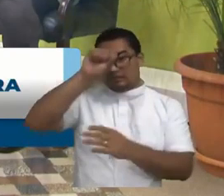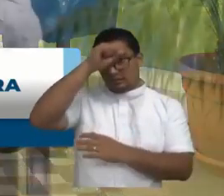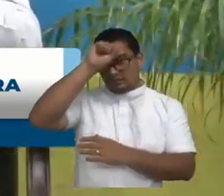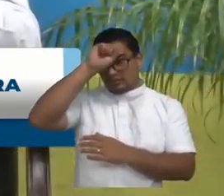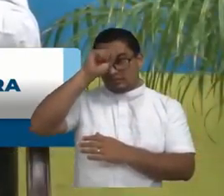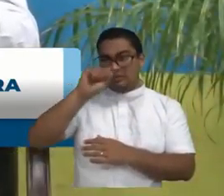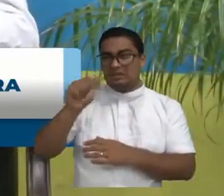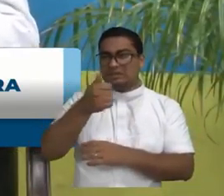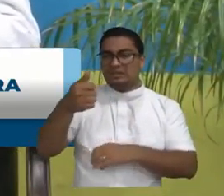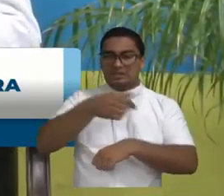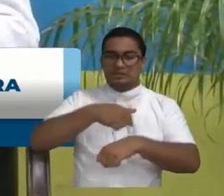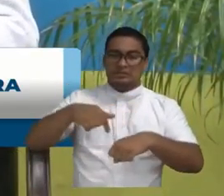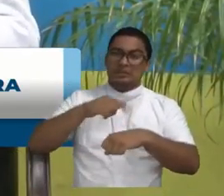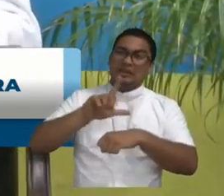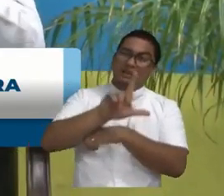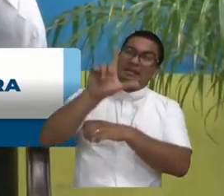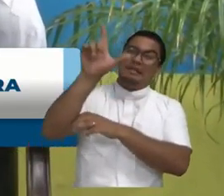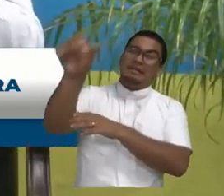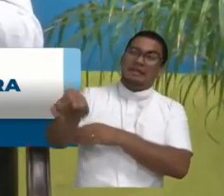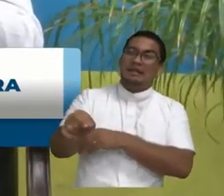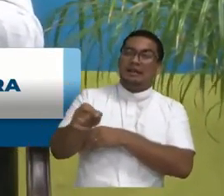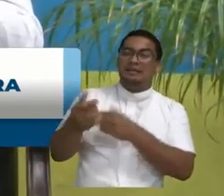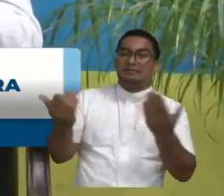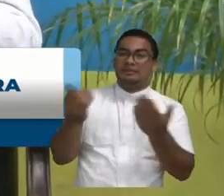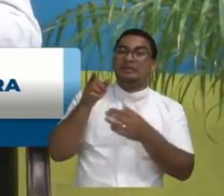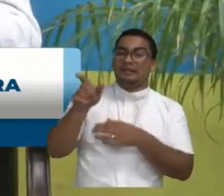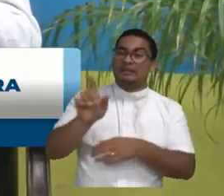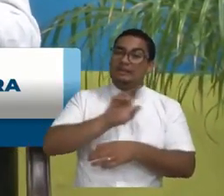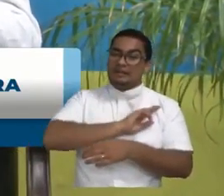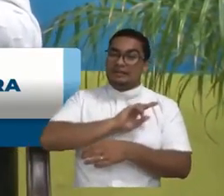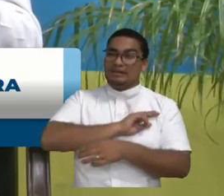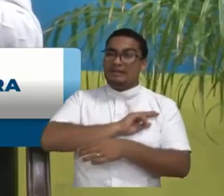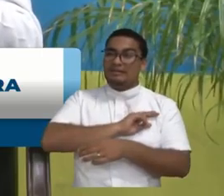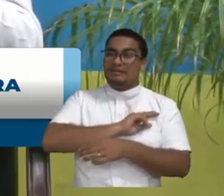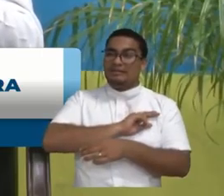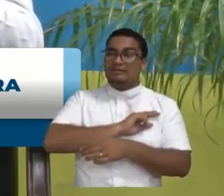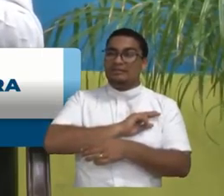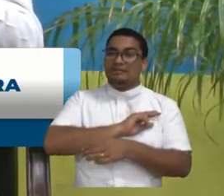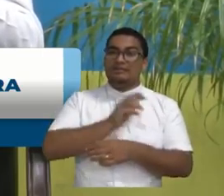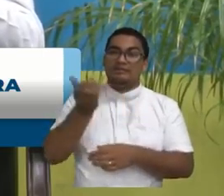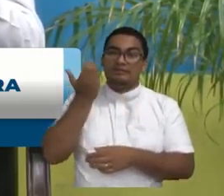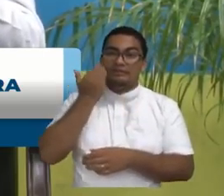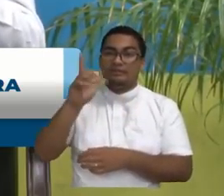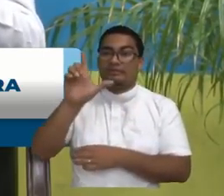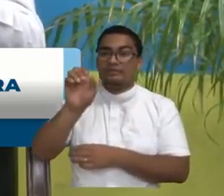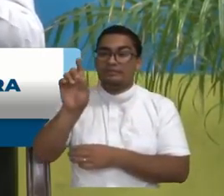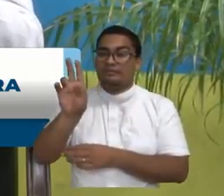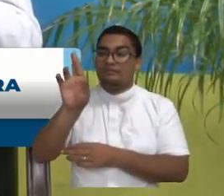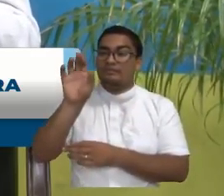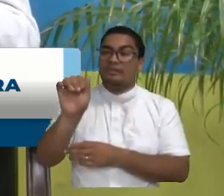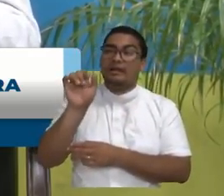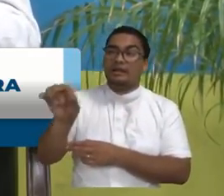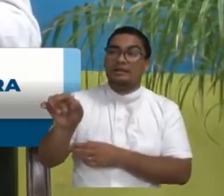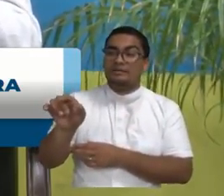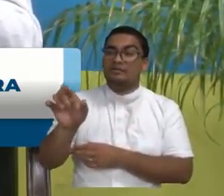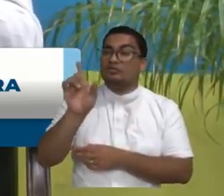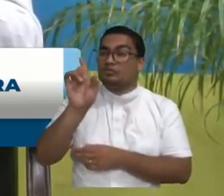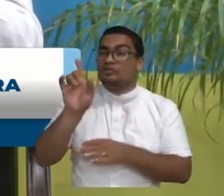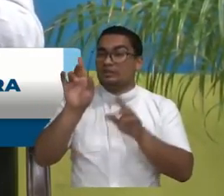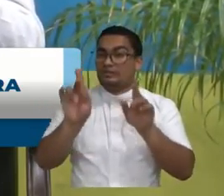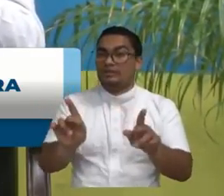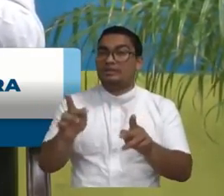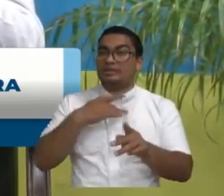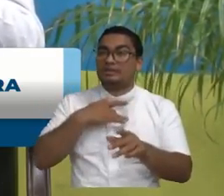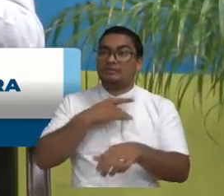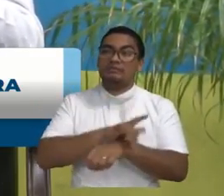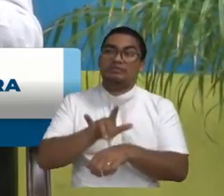a 6 horas de camino, nosotros llamamos a través del Ministerio de Salud y le decimos, mira, en la comunidad tal, tenemos un caso y necesitamos ir a